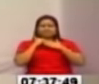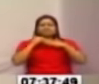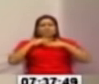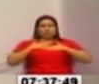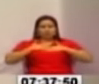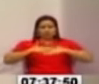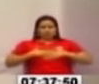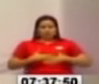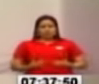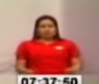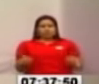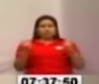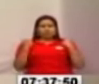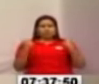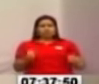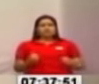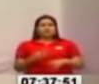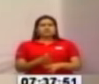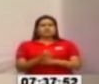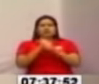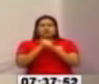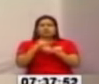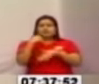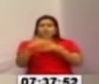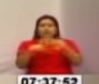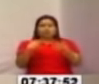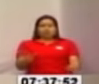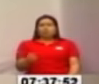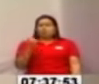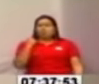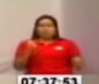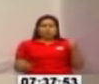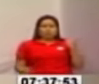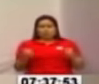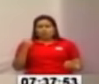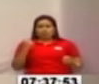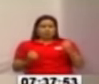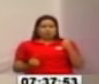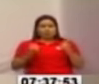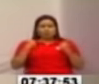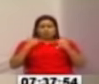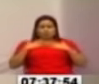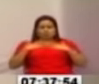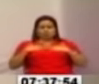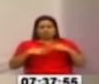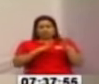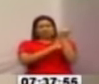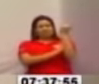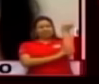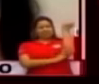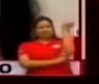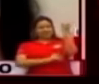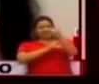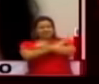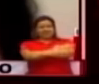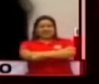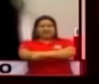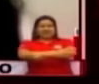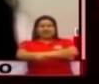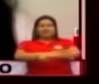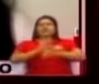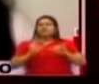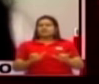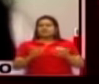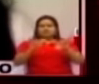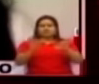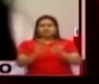mantener mi músculo, y cuando hago ejercicio pierdo componentes grasos de mi cuerpo, pero no pierdo el músculo, que es